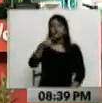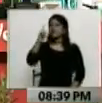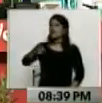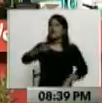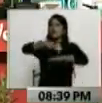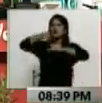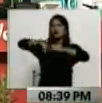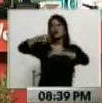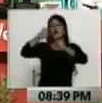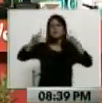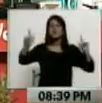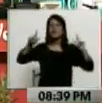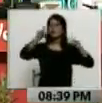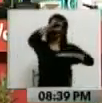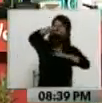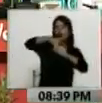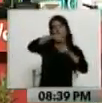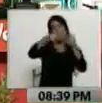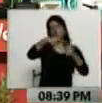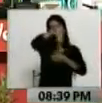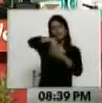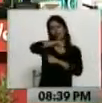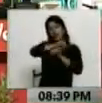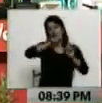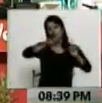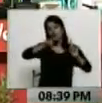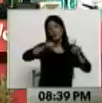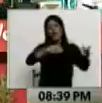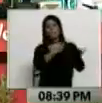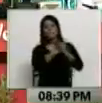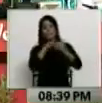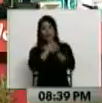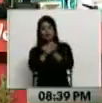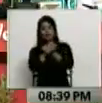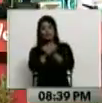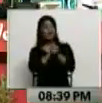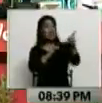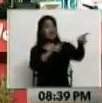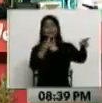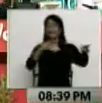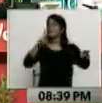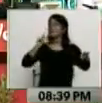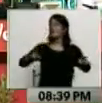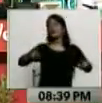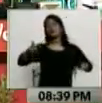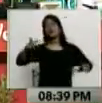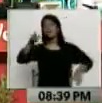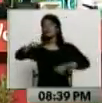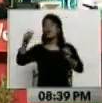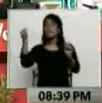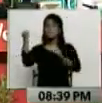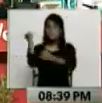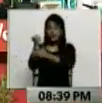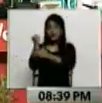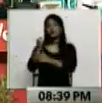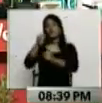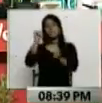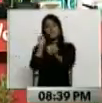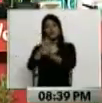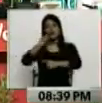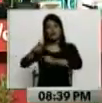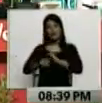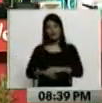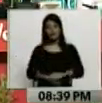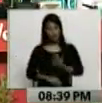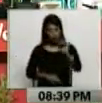libre soberana independiente Ah pero pedían libertad de los asesinos yo escuché hoy un tipo que dijo